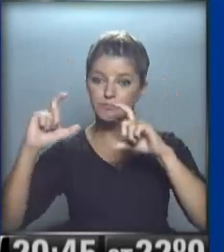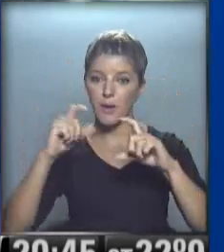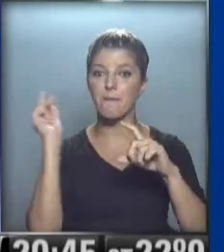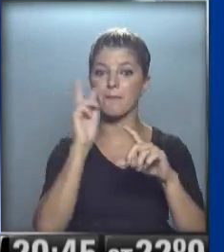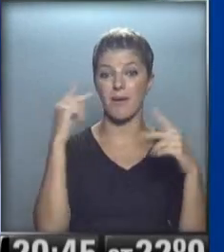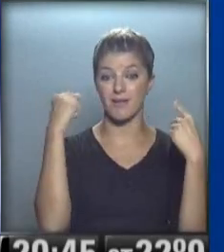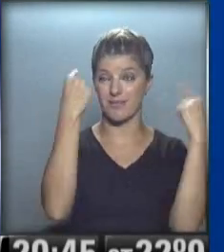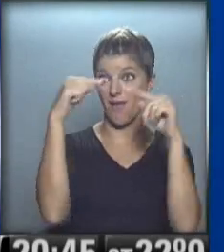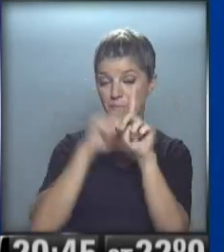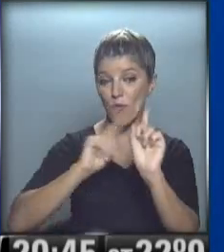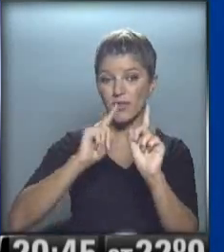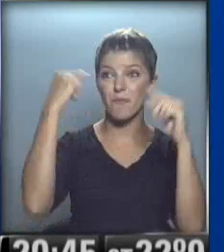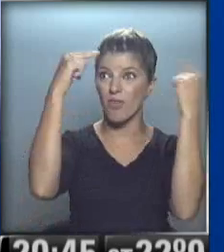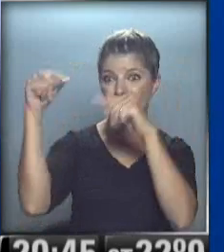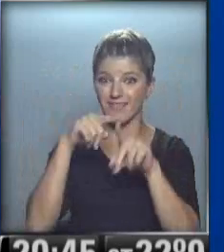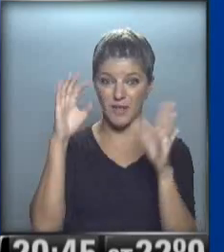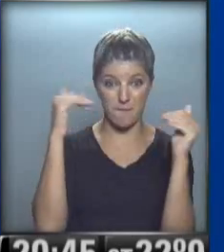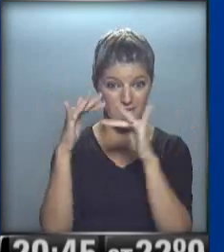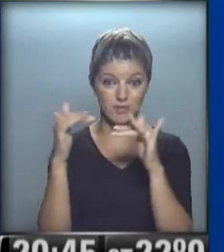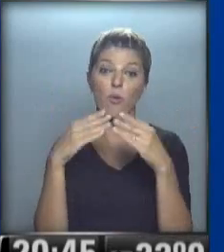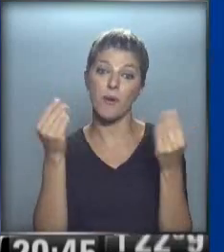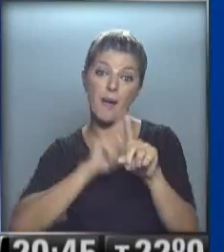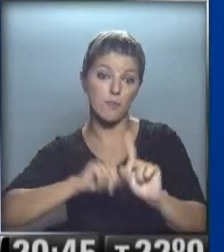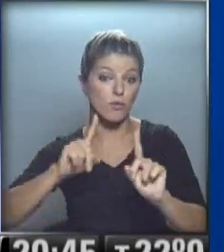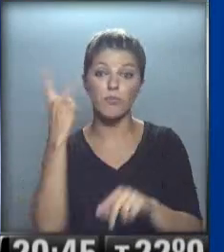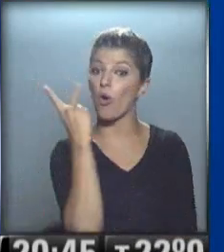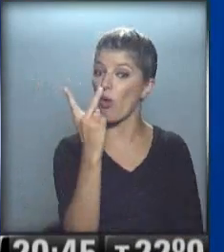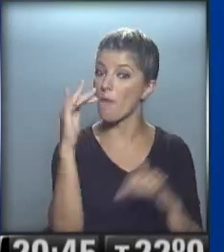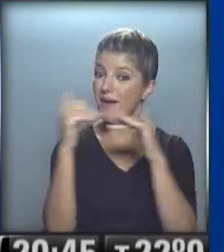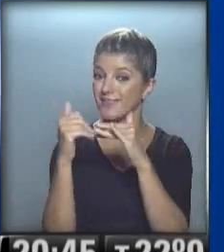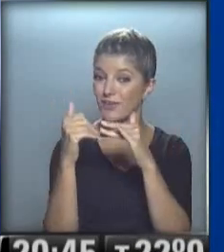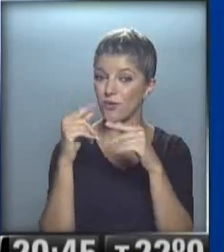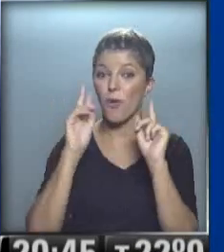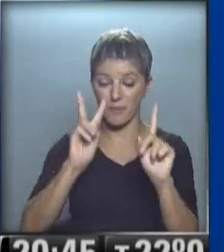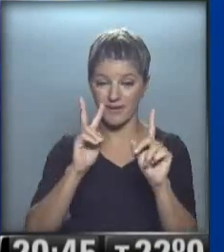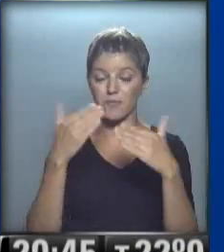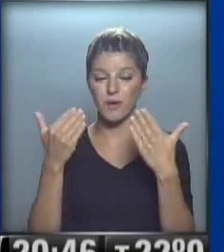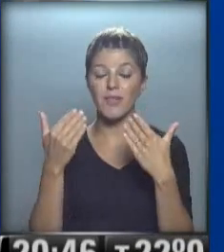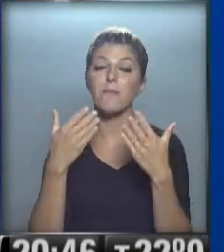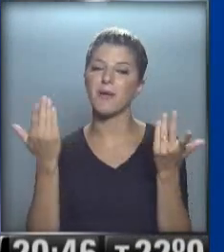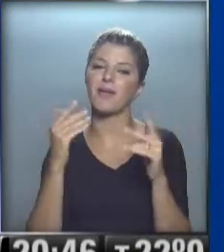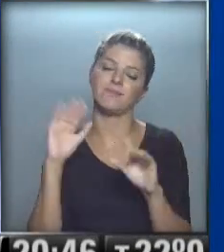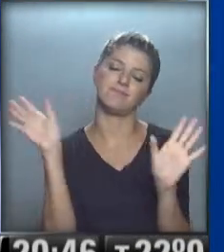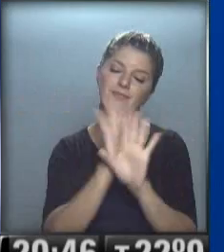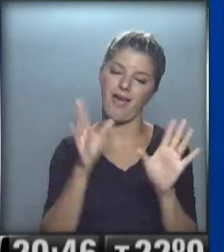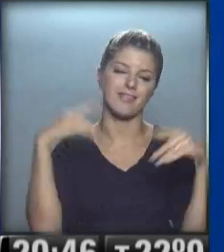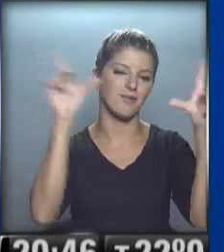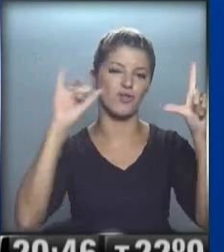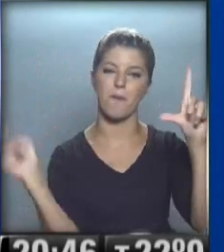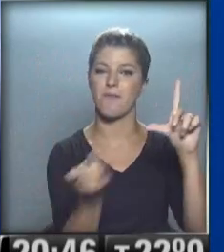se podrán ver inclusive dos partidos en el mismo tiempo. Pero nada va a superar a la televisión y, por